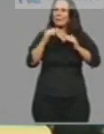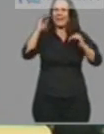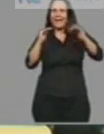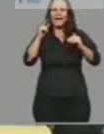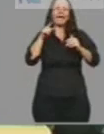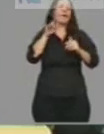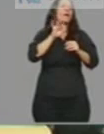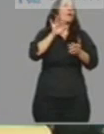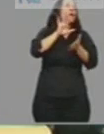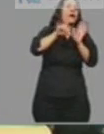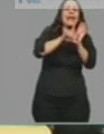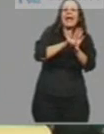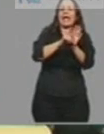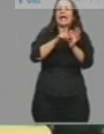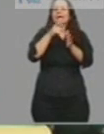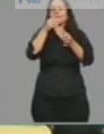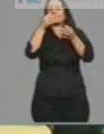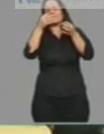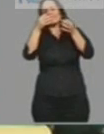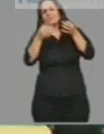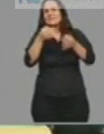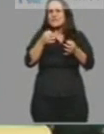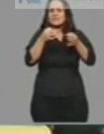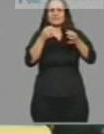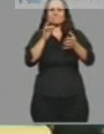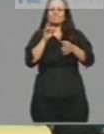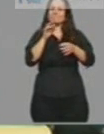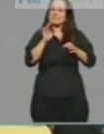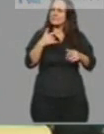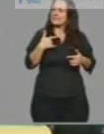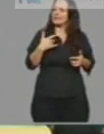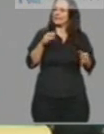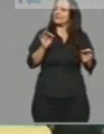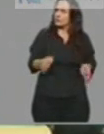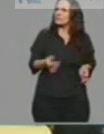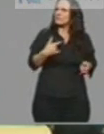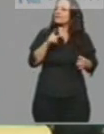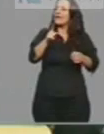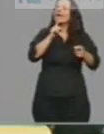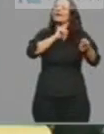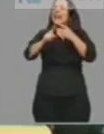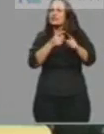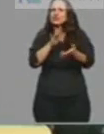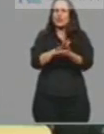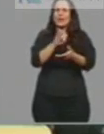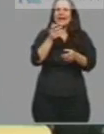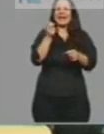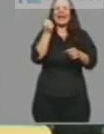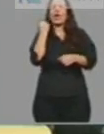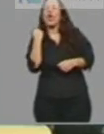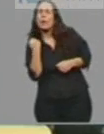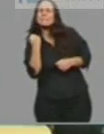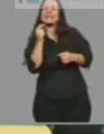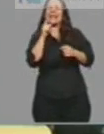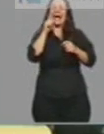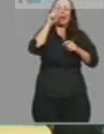seguridad jurídica, sé que afecta la certeza que deben tener las relaciones económicas y financieras en el mundo y